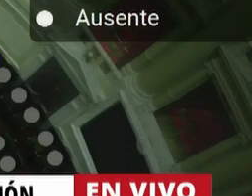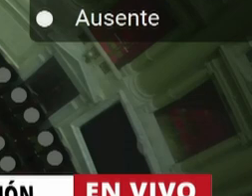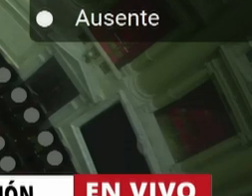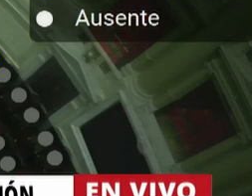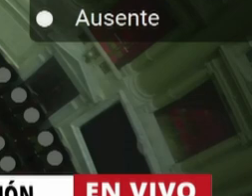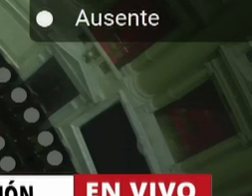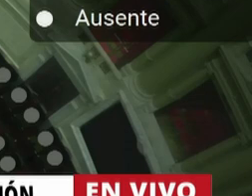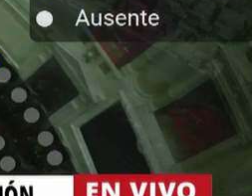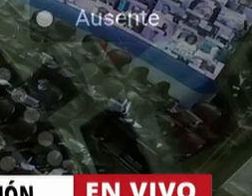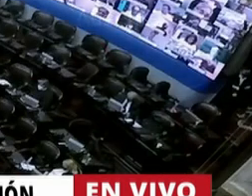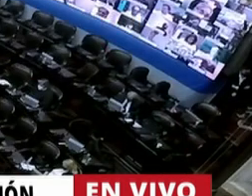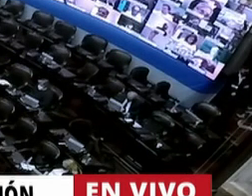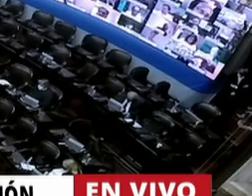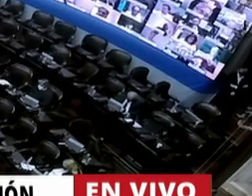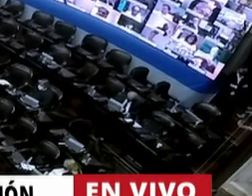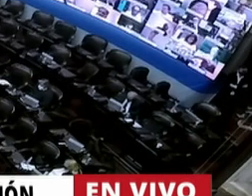P